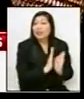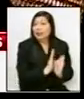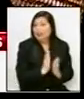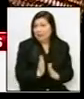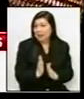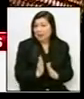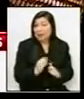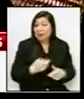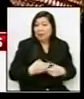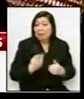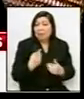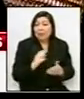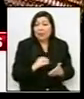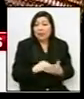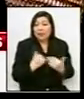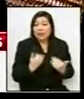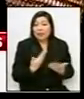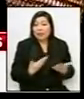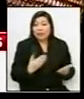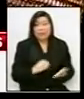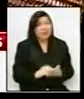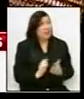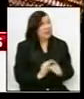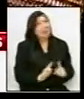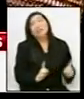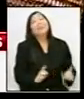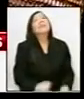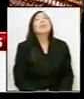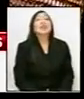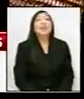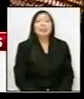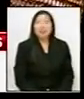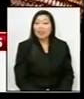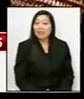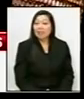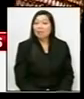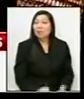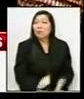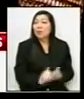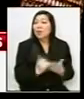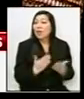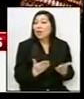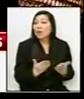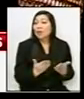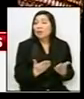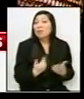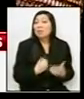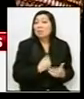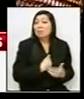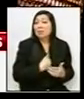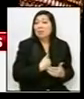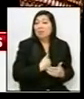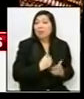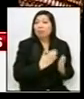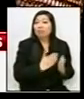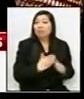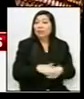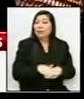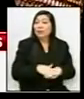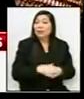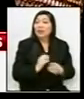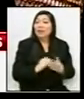organizaron expresamente para cometer estos delitos. Que es diferente, como bien lo dice la doctrina, una cosa es que entre los miembros de una organización criminal se